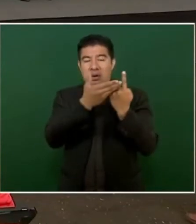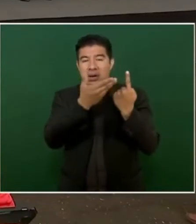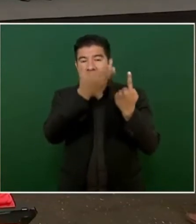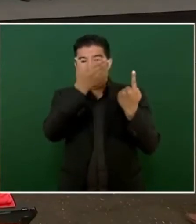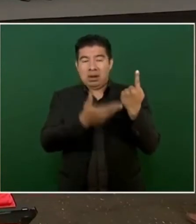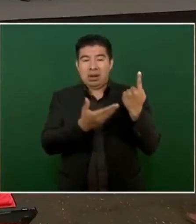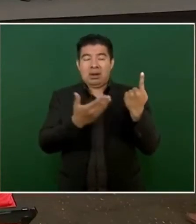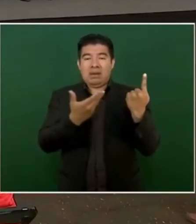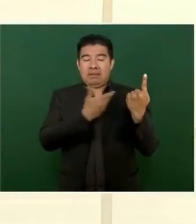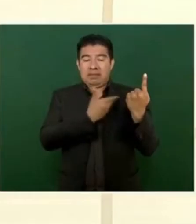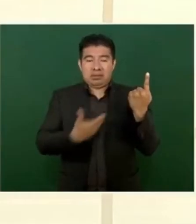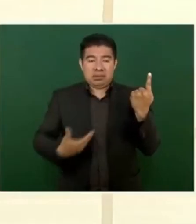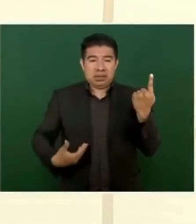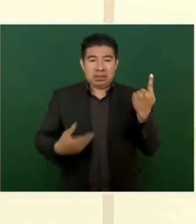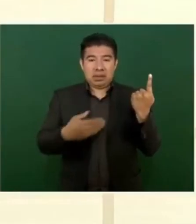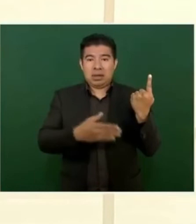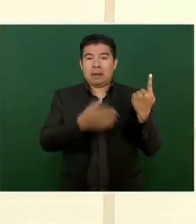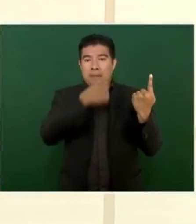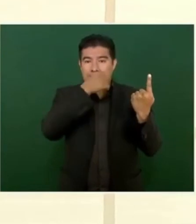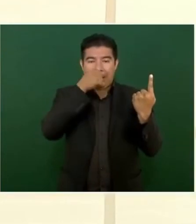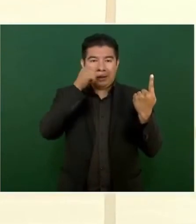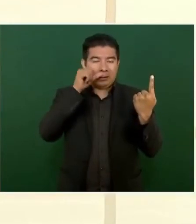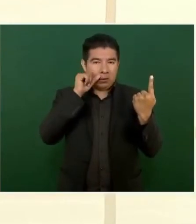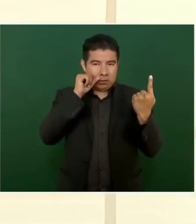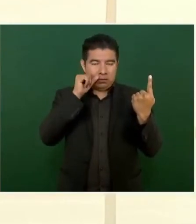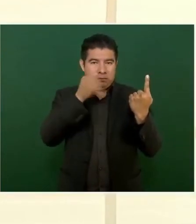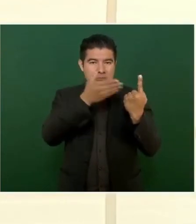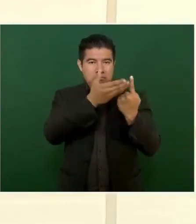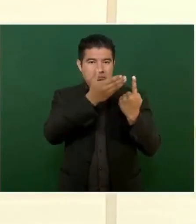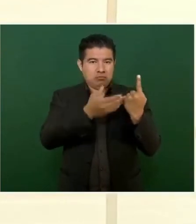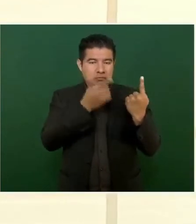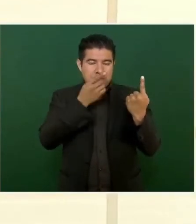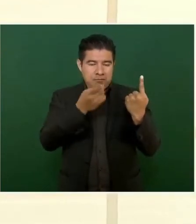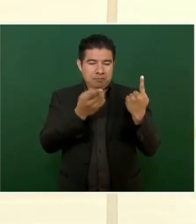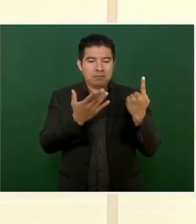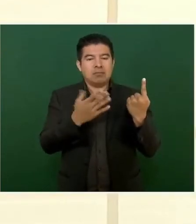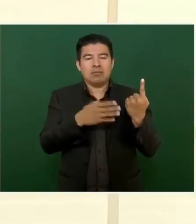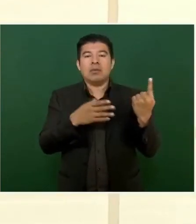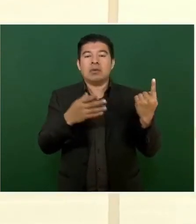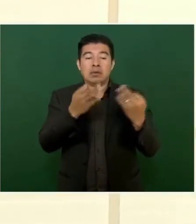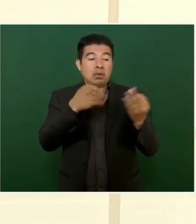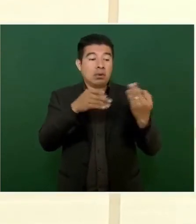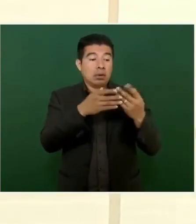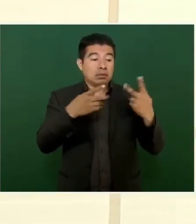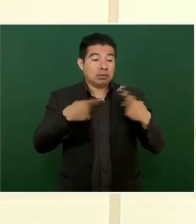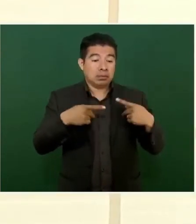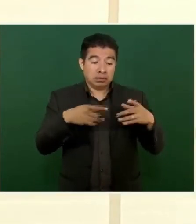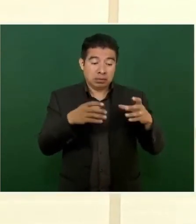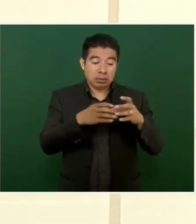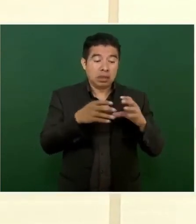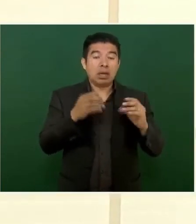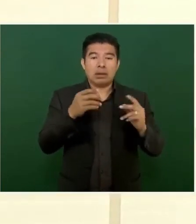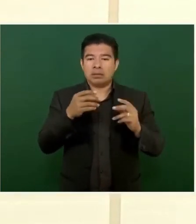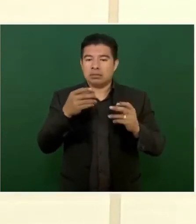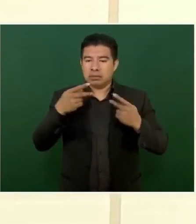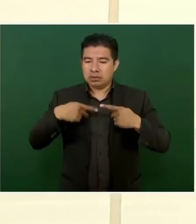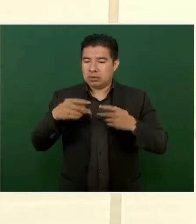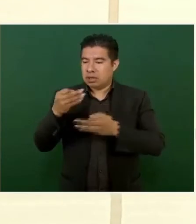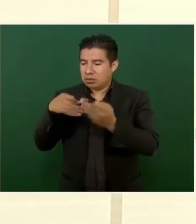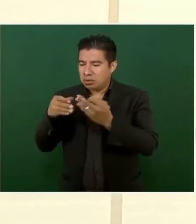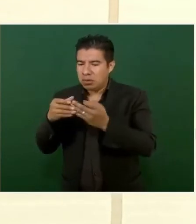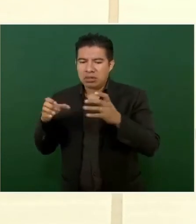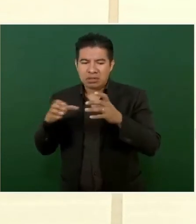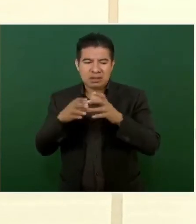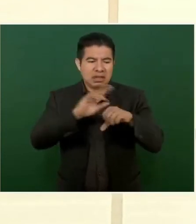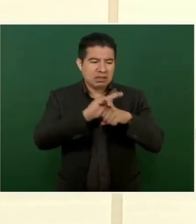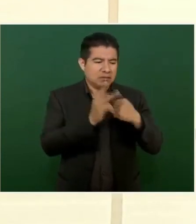Benito Juárez García. Entre los individuos como entre las naciones, el respeto